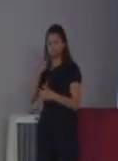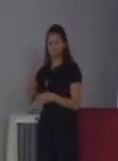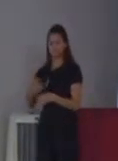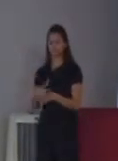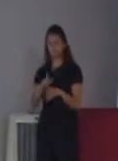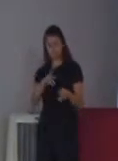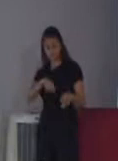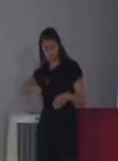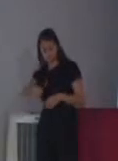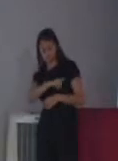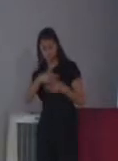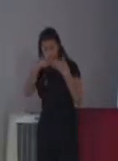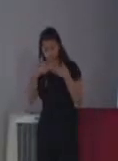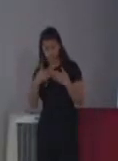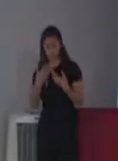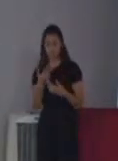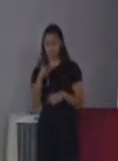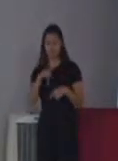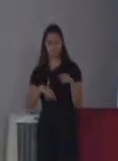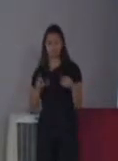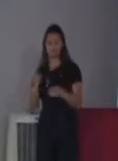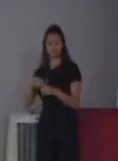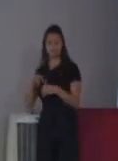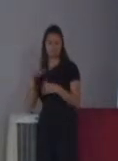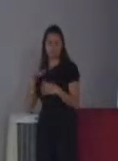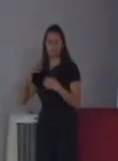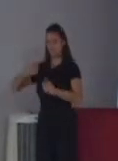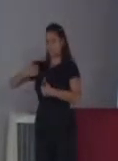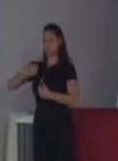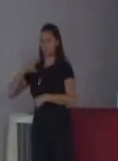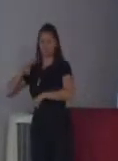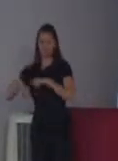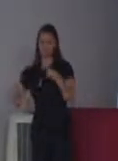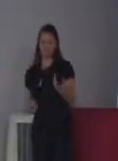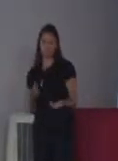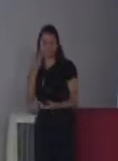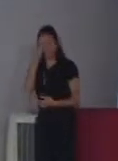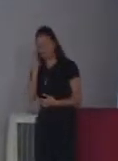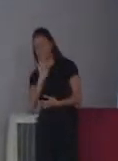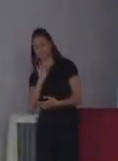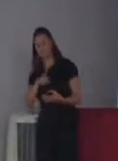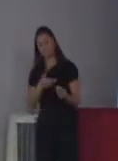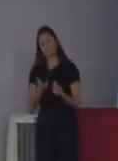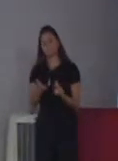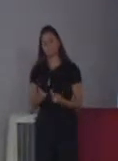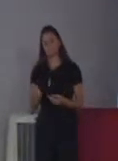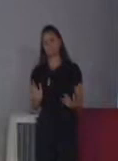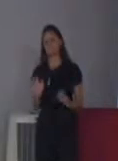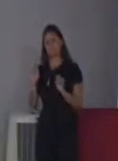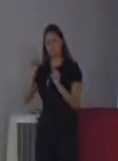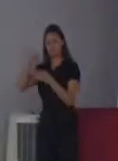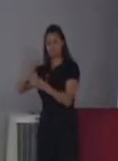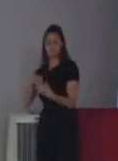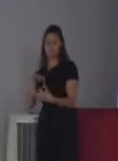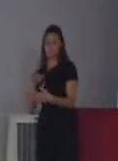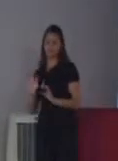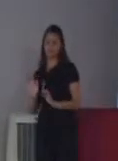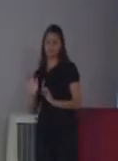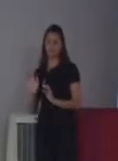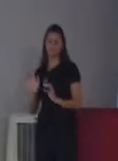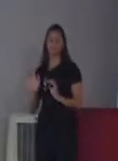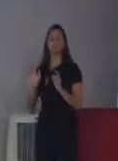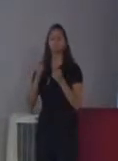no puede hacer parte de la guerra porque, pues obviamente, se necesitan unas condiciones para estar al interior de ella.